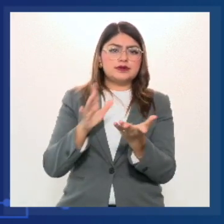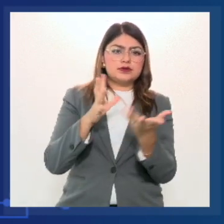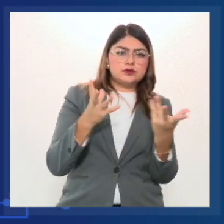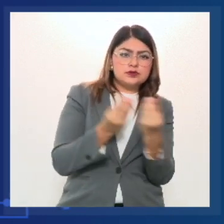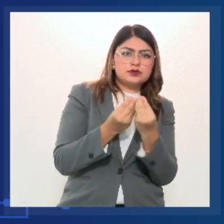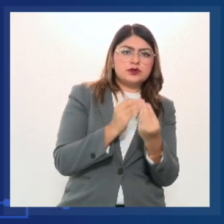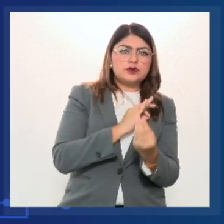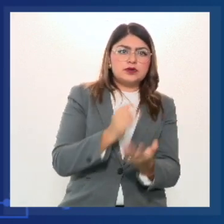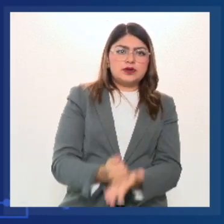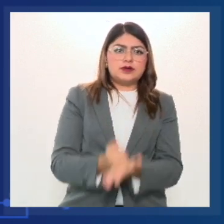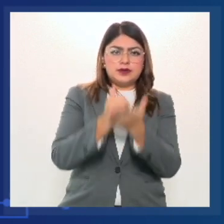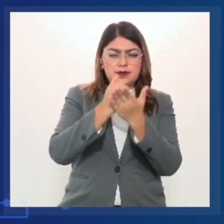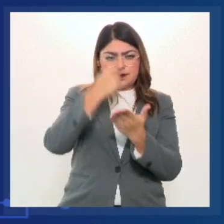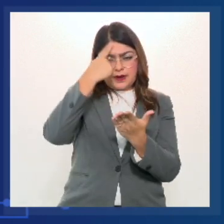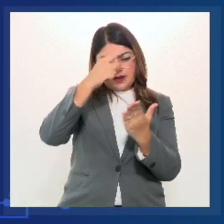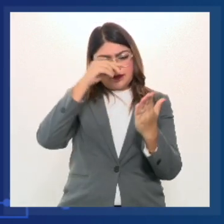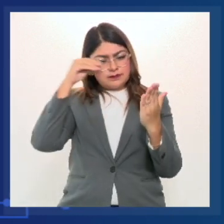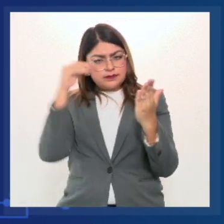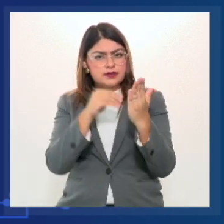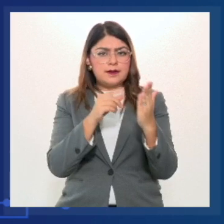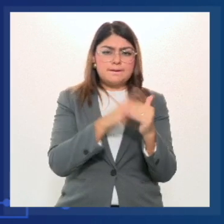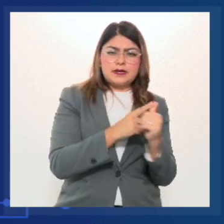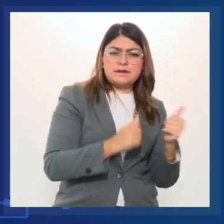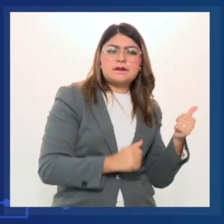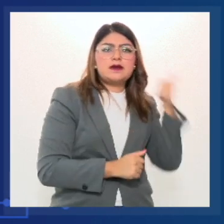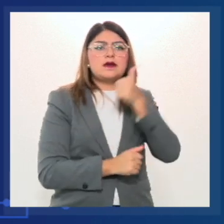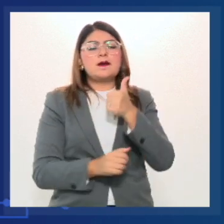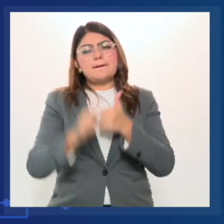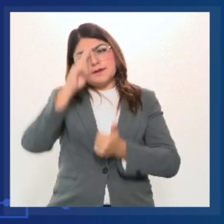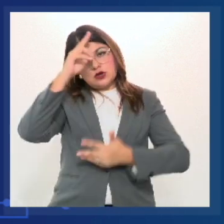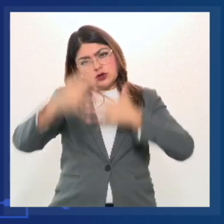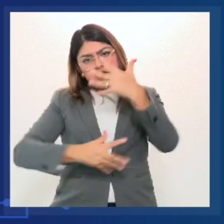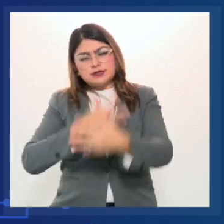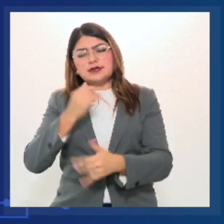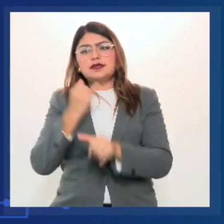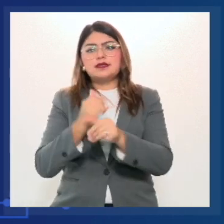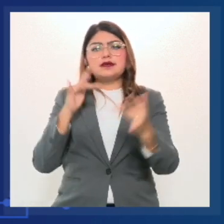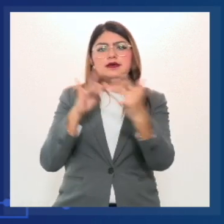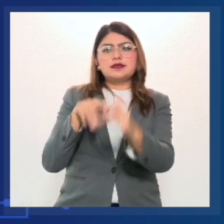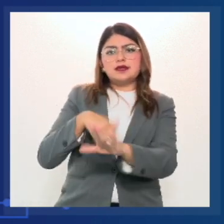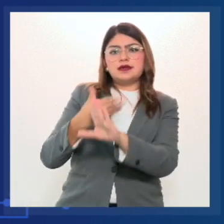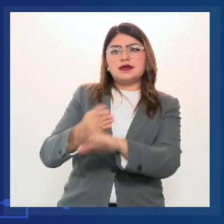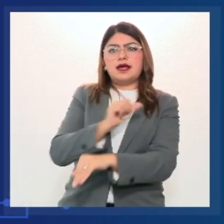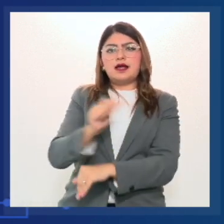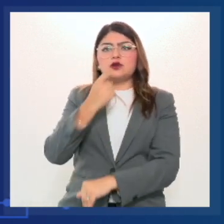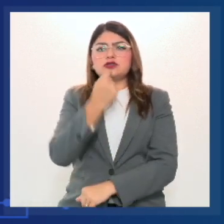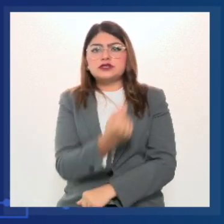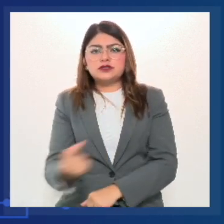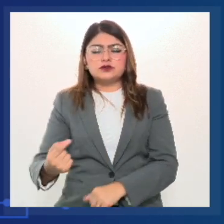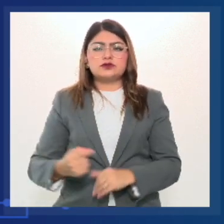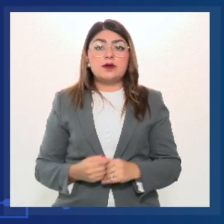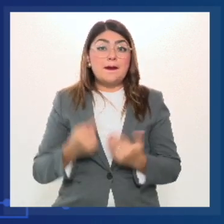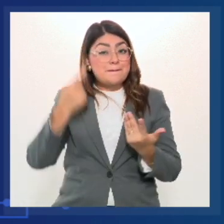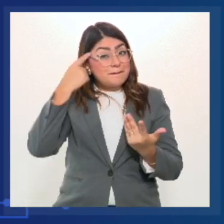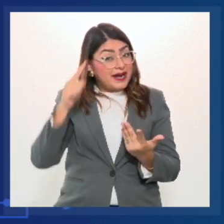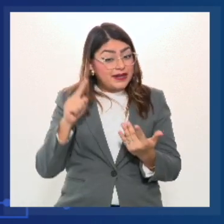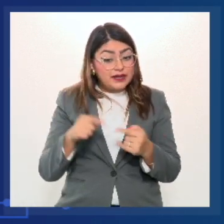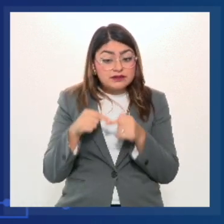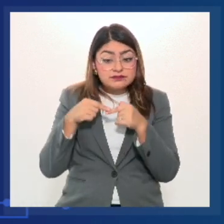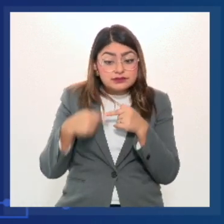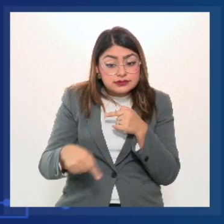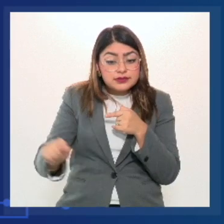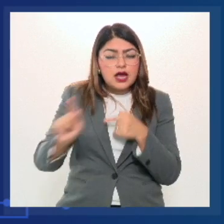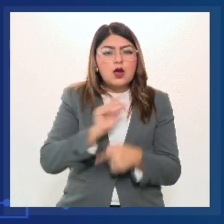la agenda pública a la violencia digital contra las infancias, para que a partir de